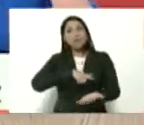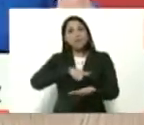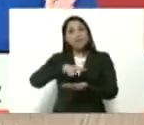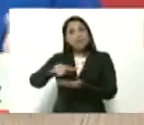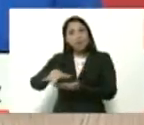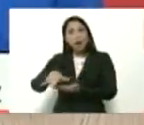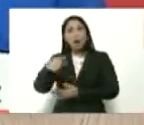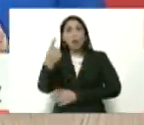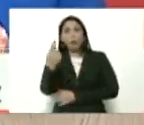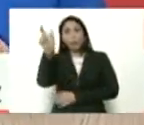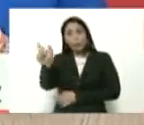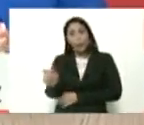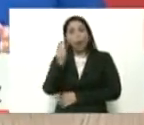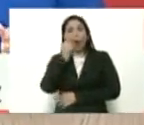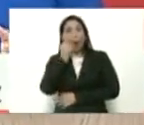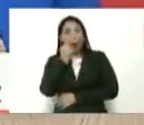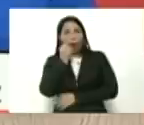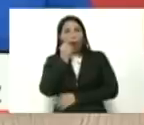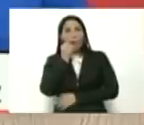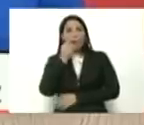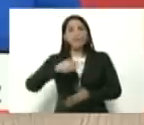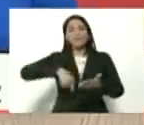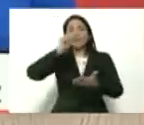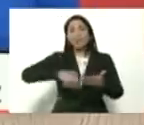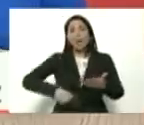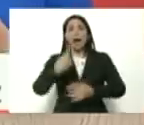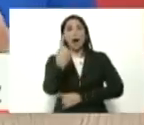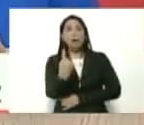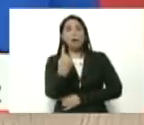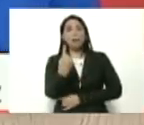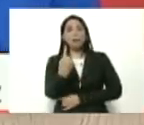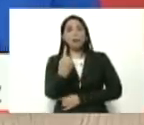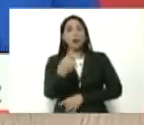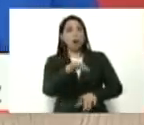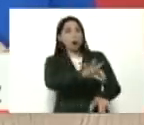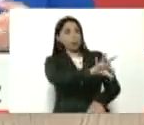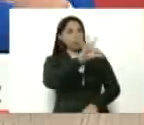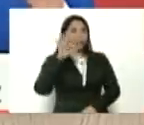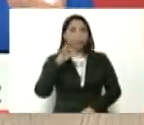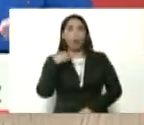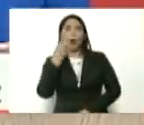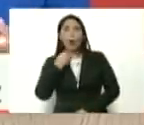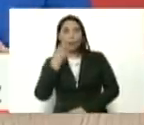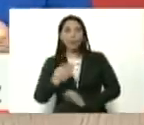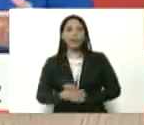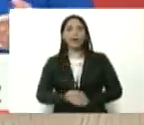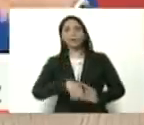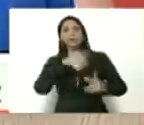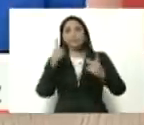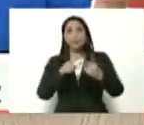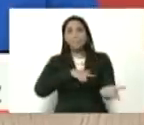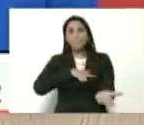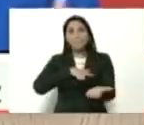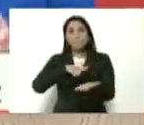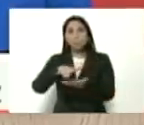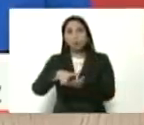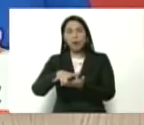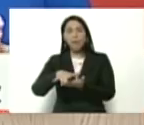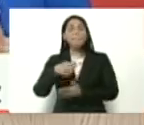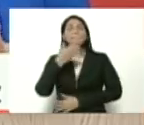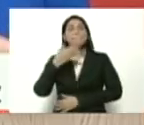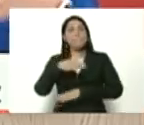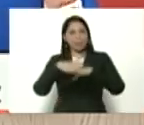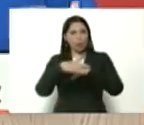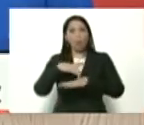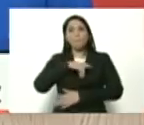vino el scout que venía a firmar a uno de estos jugadores. En otro vuelo, en ese vuelo